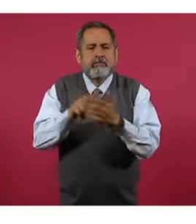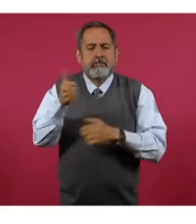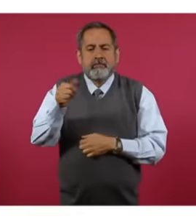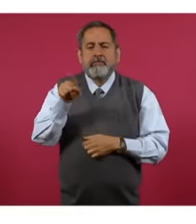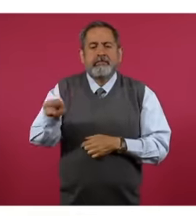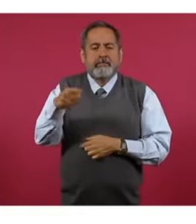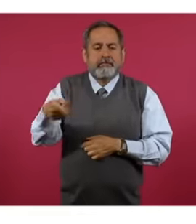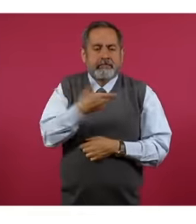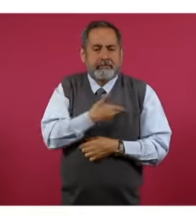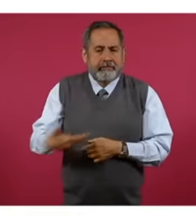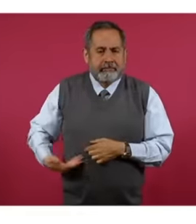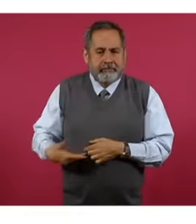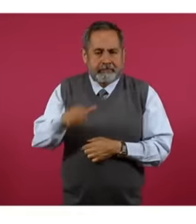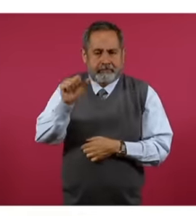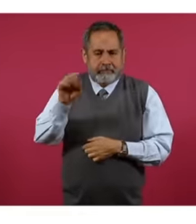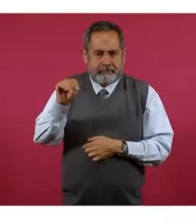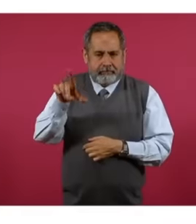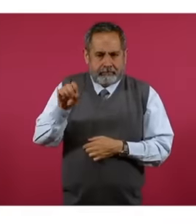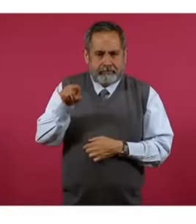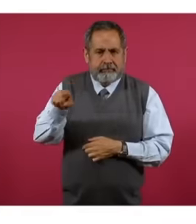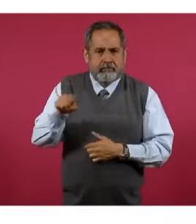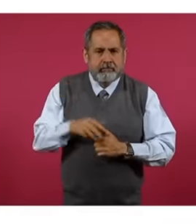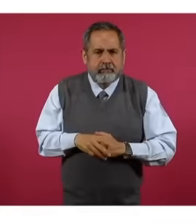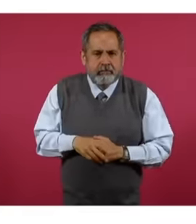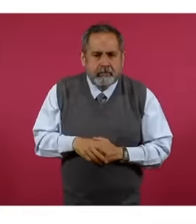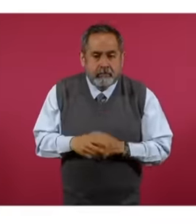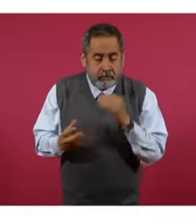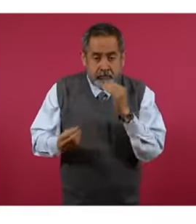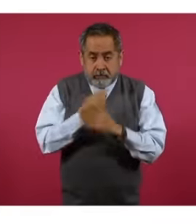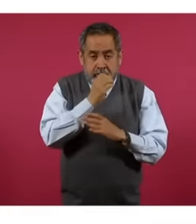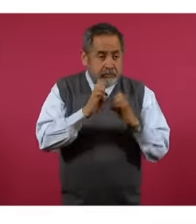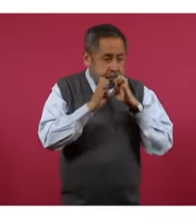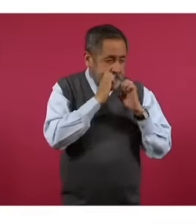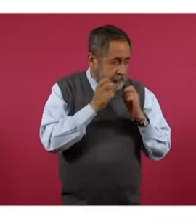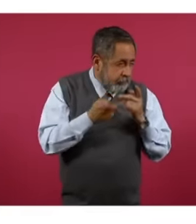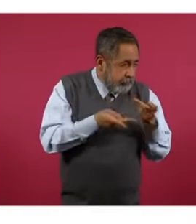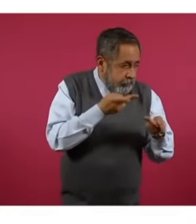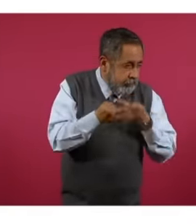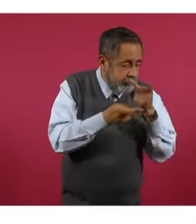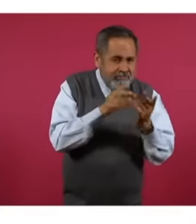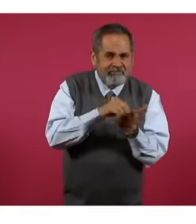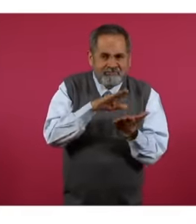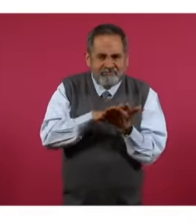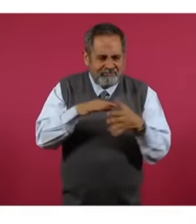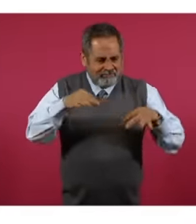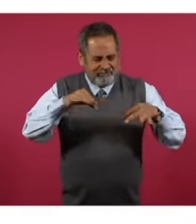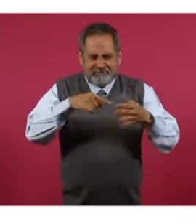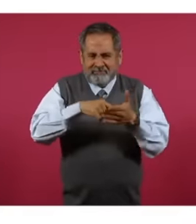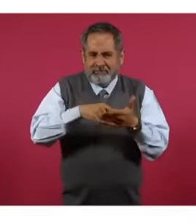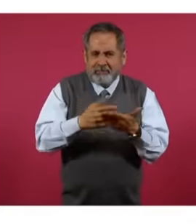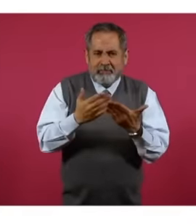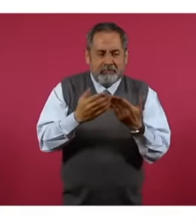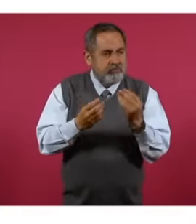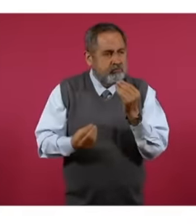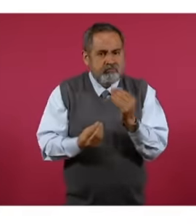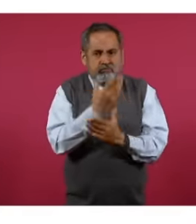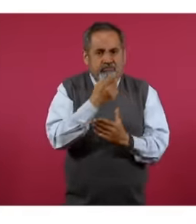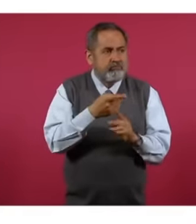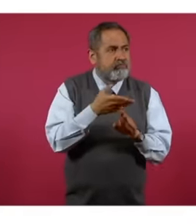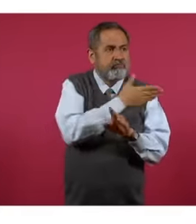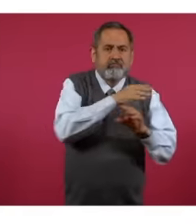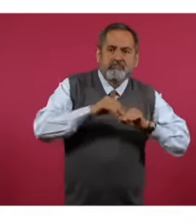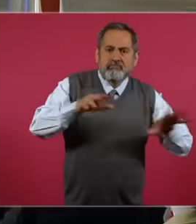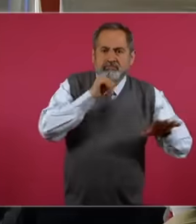del presidente López Obrador. El nuevo reportaje se basa en varios documentos inéditos del gobierno